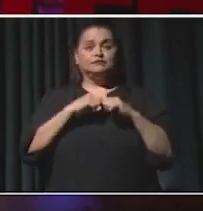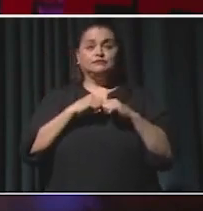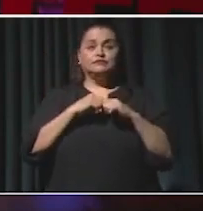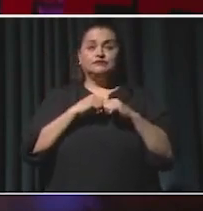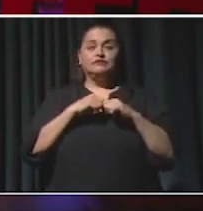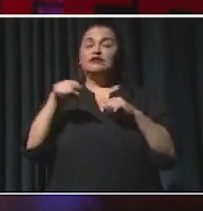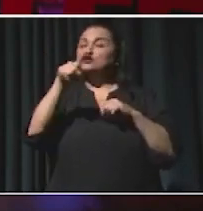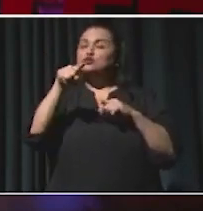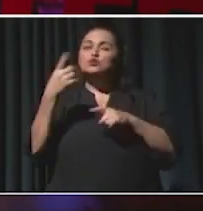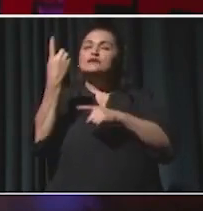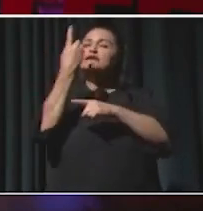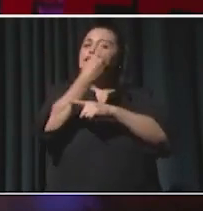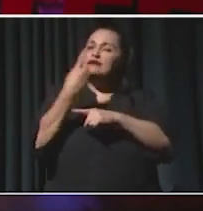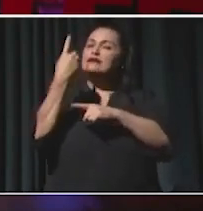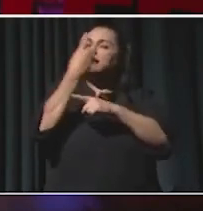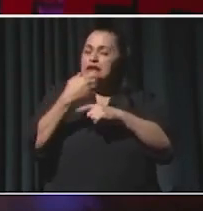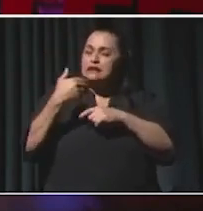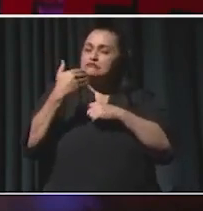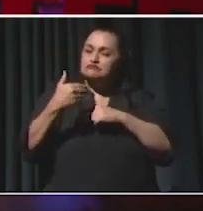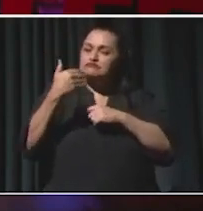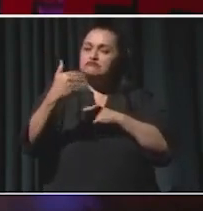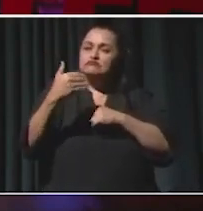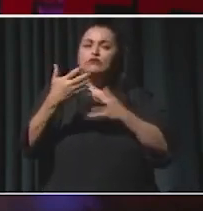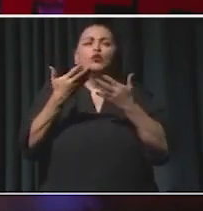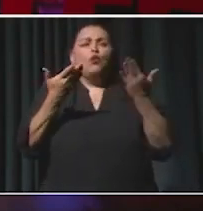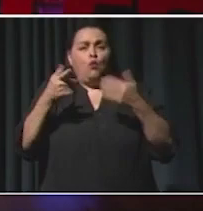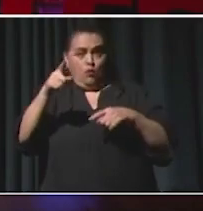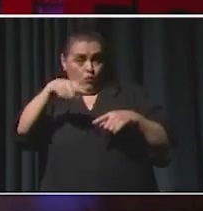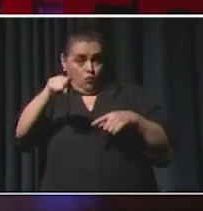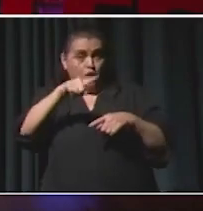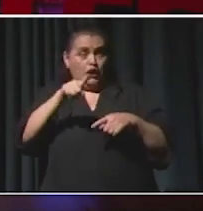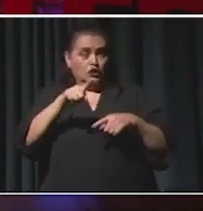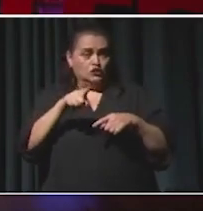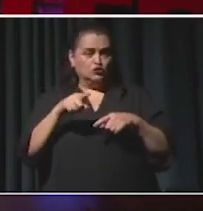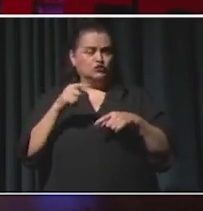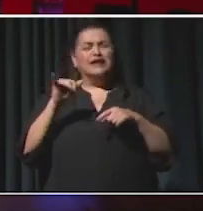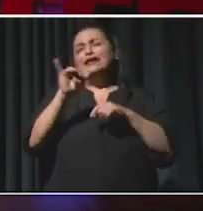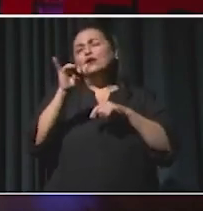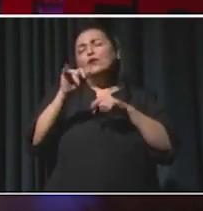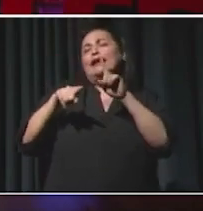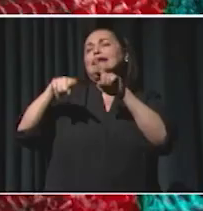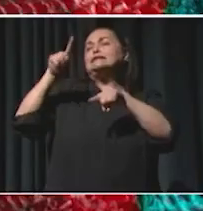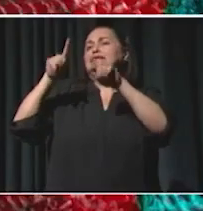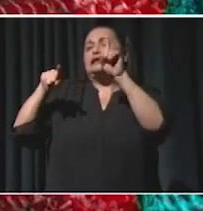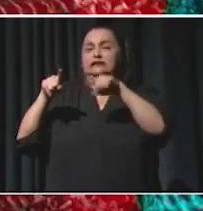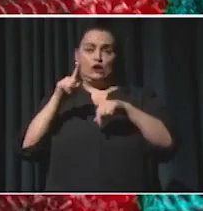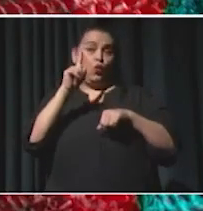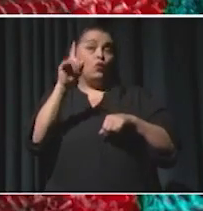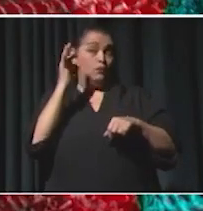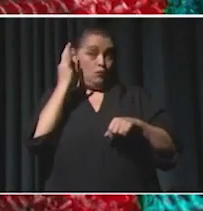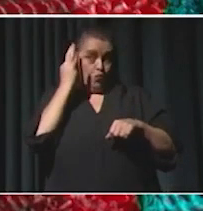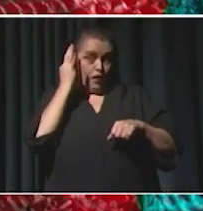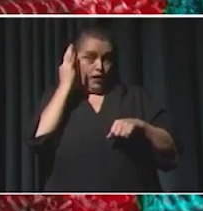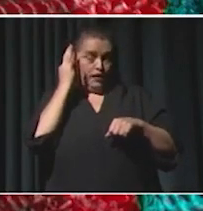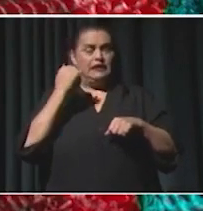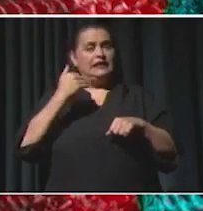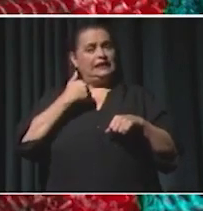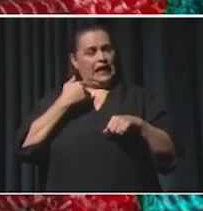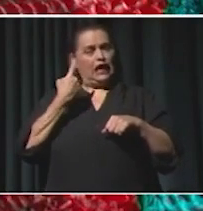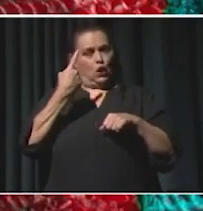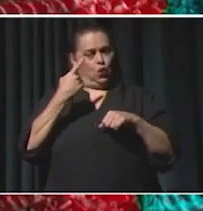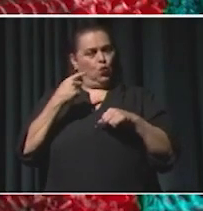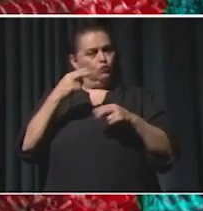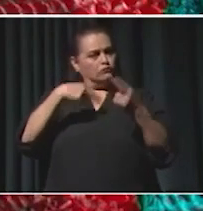de su día a día, de cómo ellos, una estadística, una mujer que tiene un